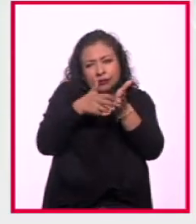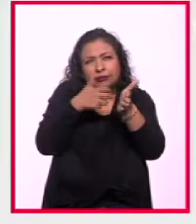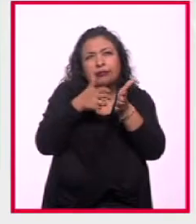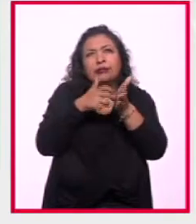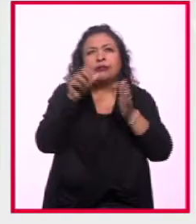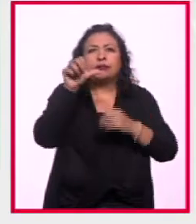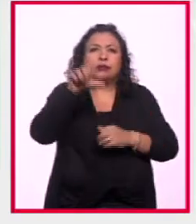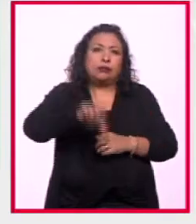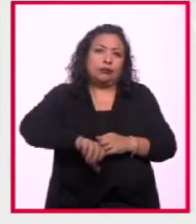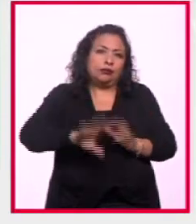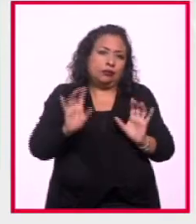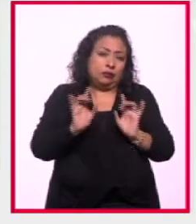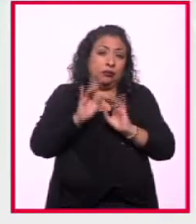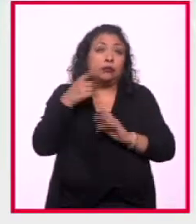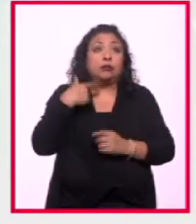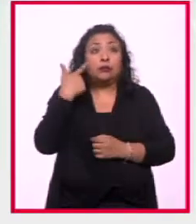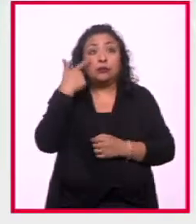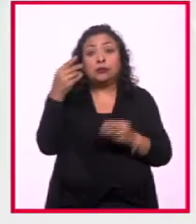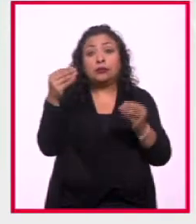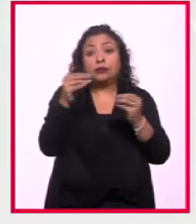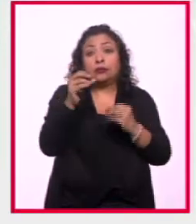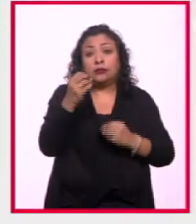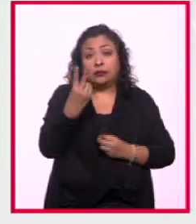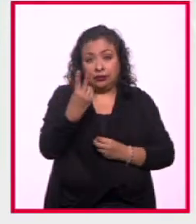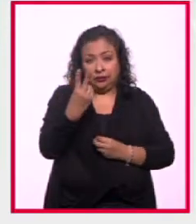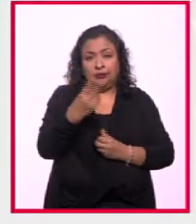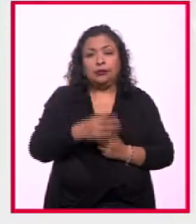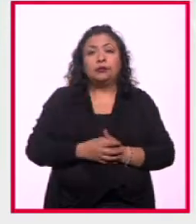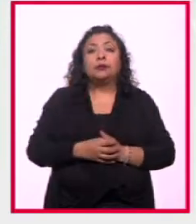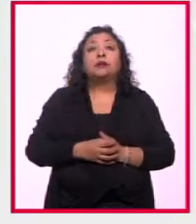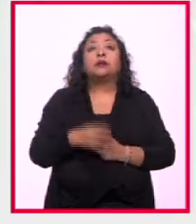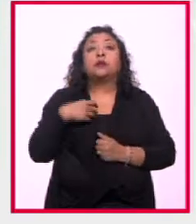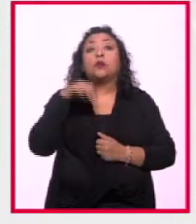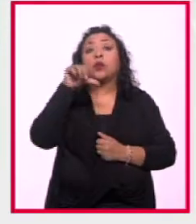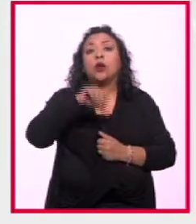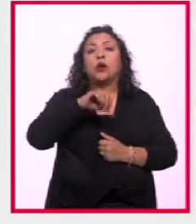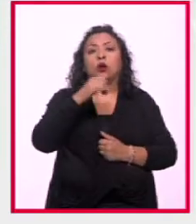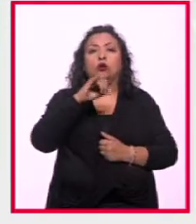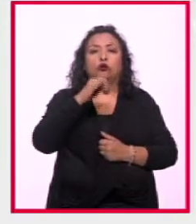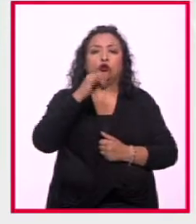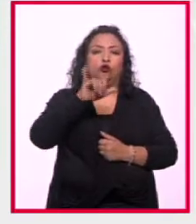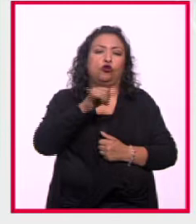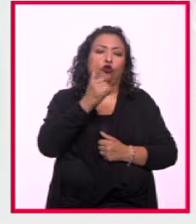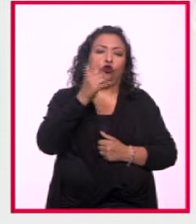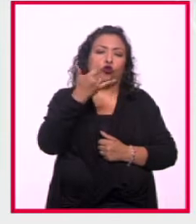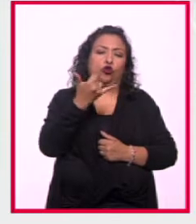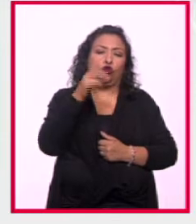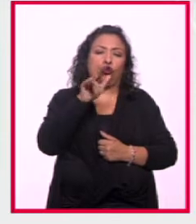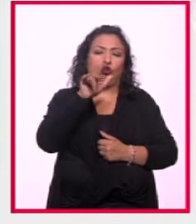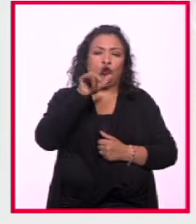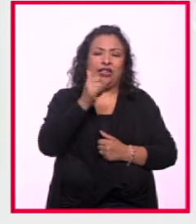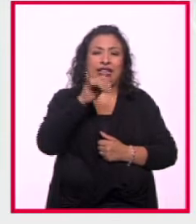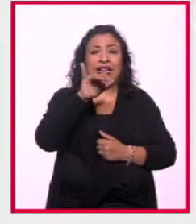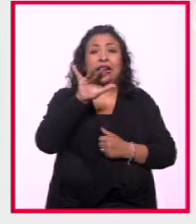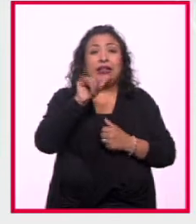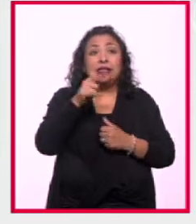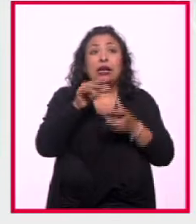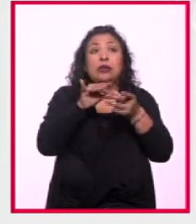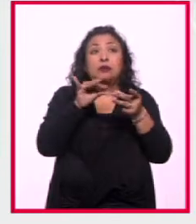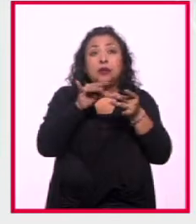excepción el día de hoy no se pierda debate 22 hoy yuli garcía nos invita a reflexionar